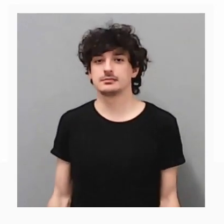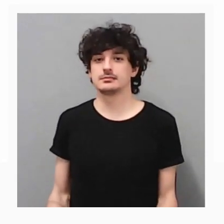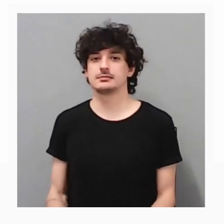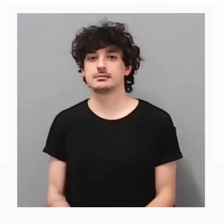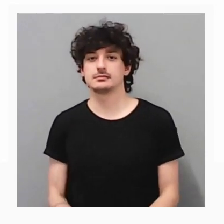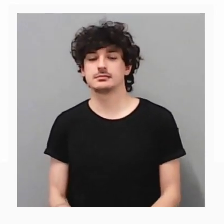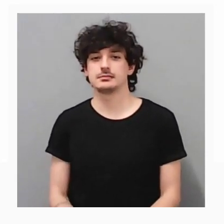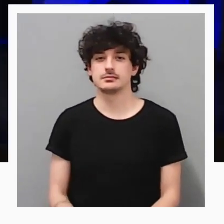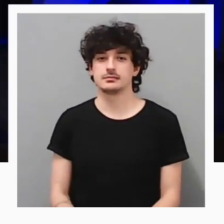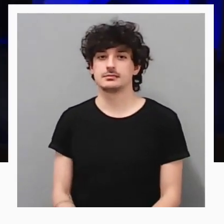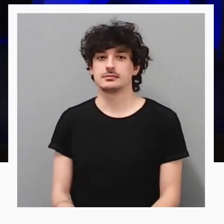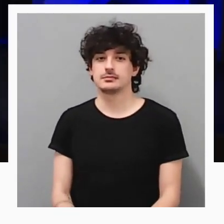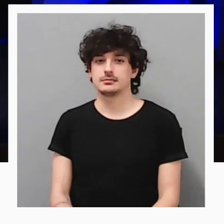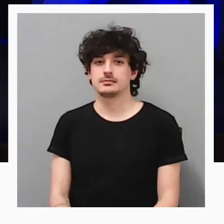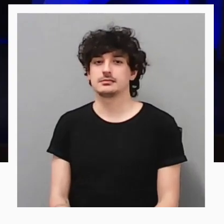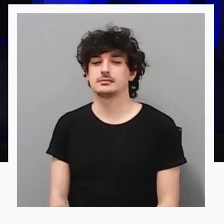Atrás.